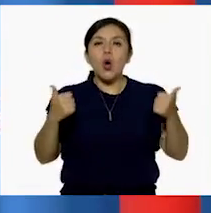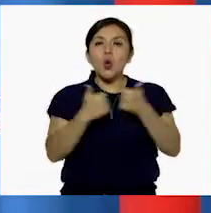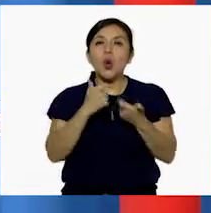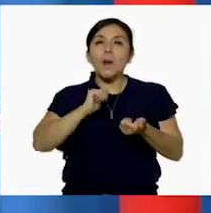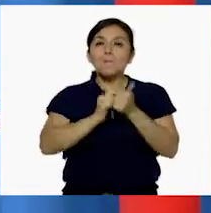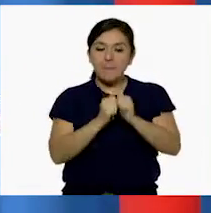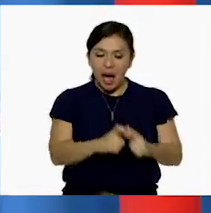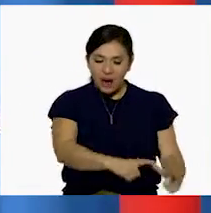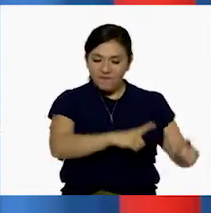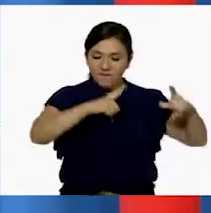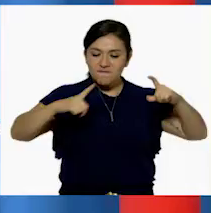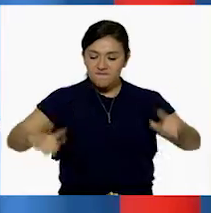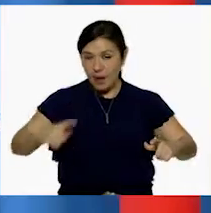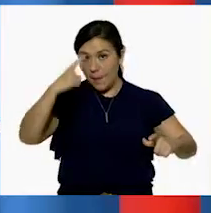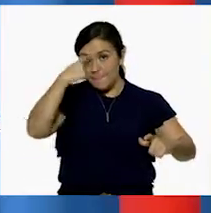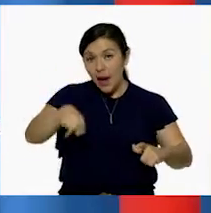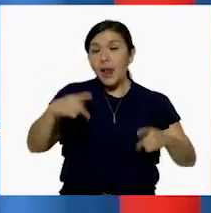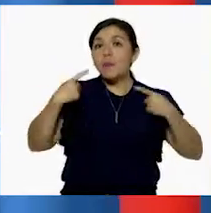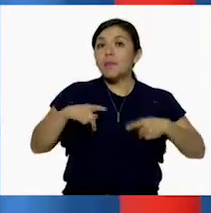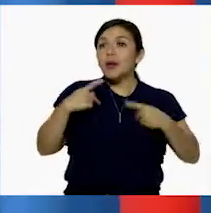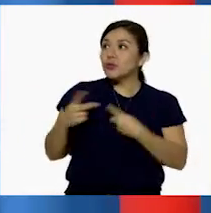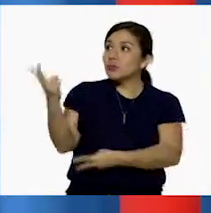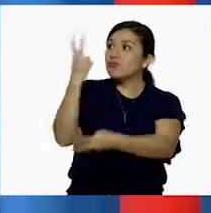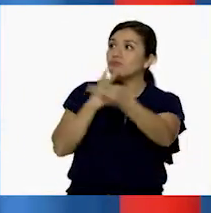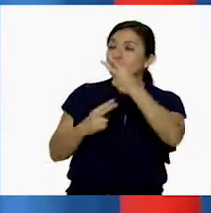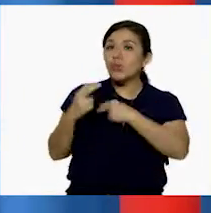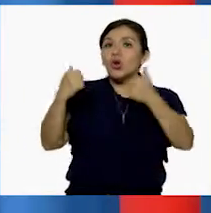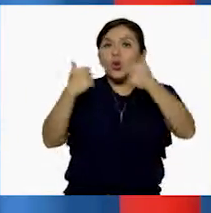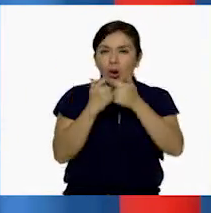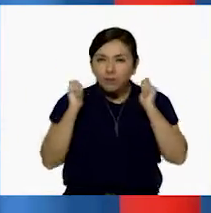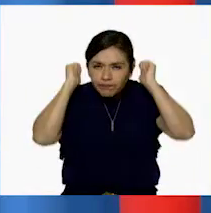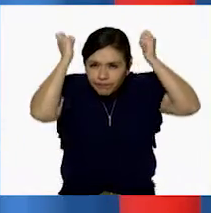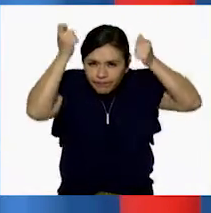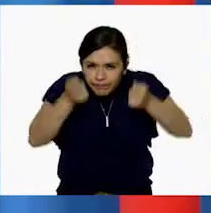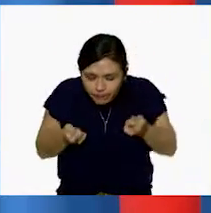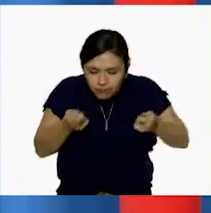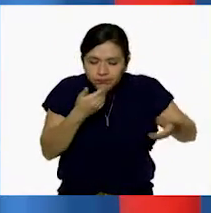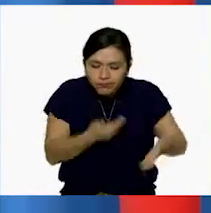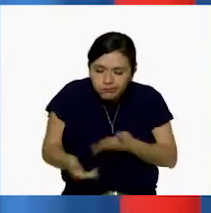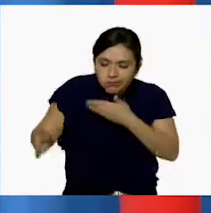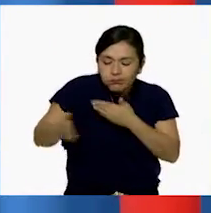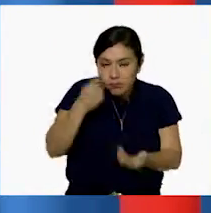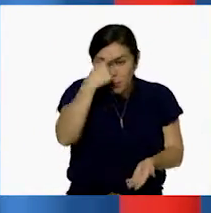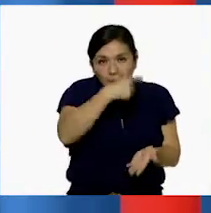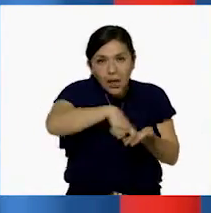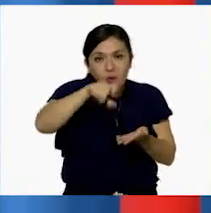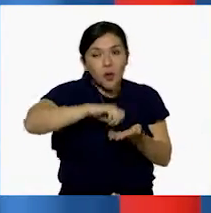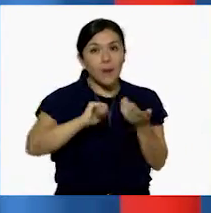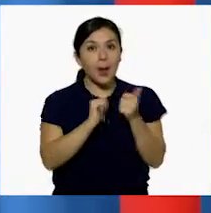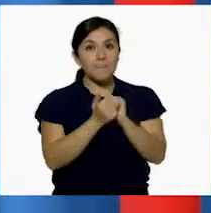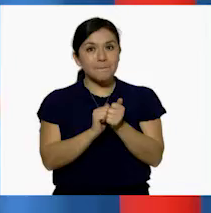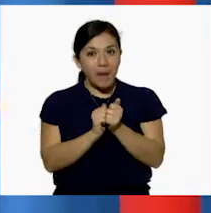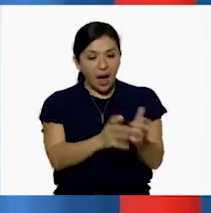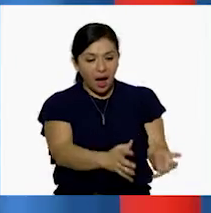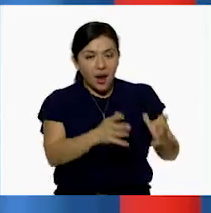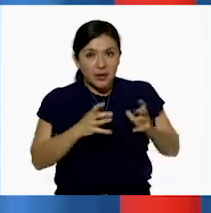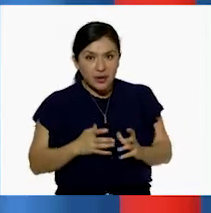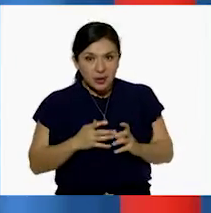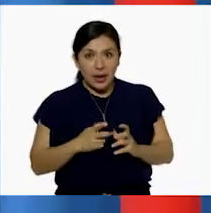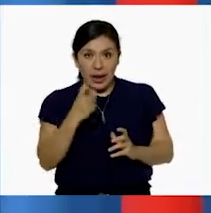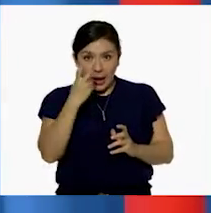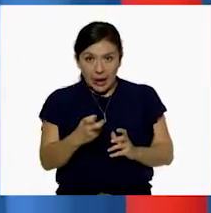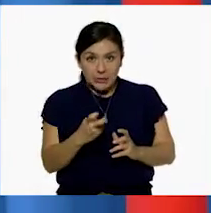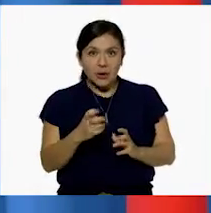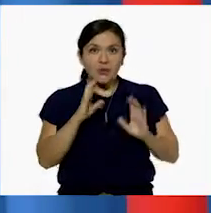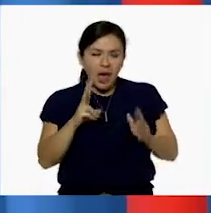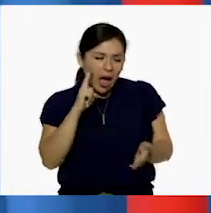pan enfrente, esperando que algún hombre vestido con chilaba le compre alguna hogaza. Y después de inspeccionarla a